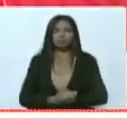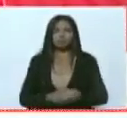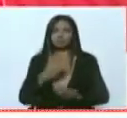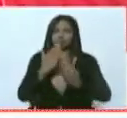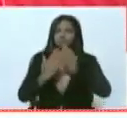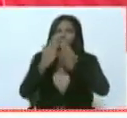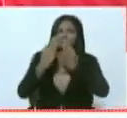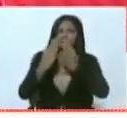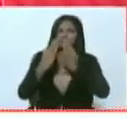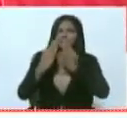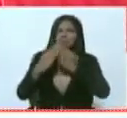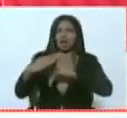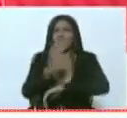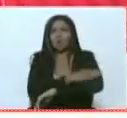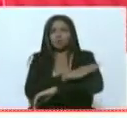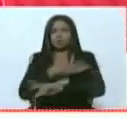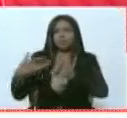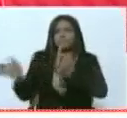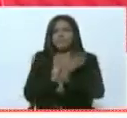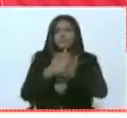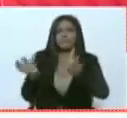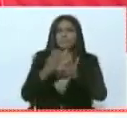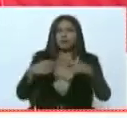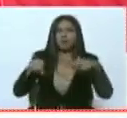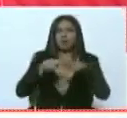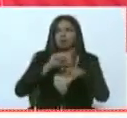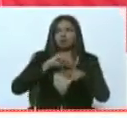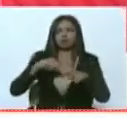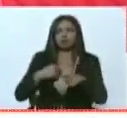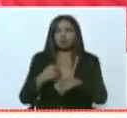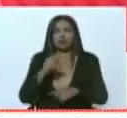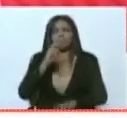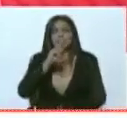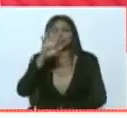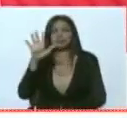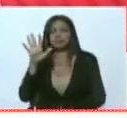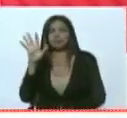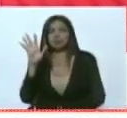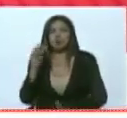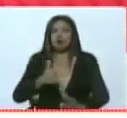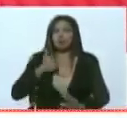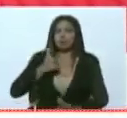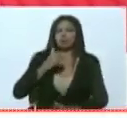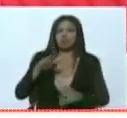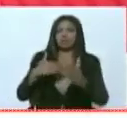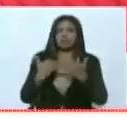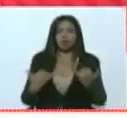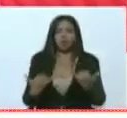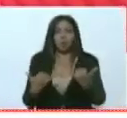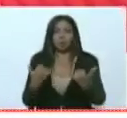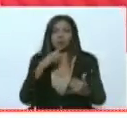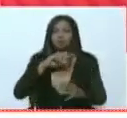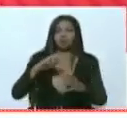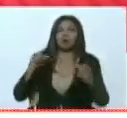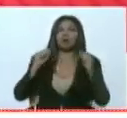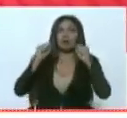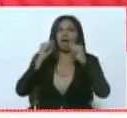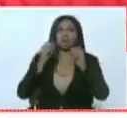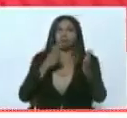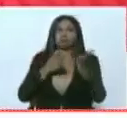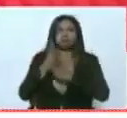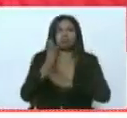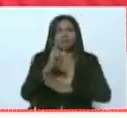frente a la oposición golpista, de 25 oportunidades, le hemos ganado por la calle del